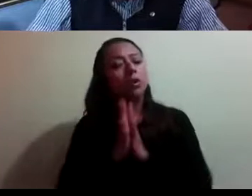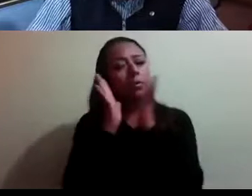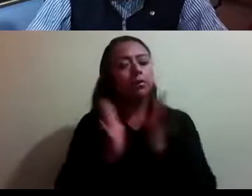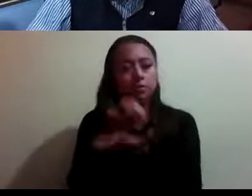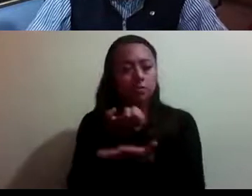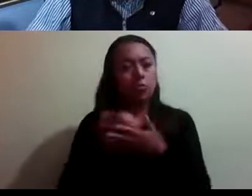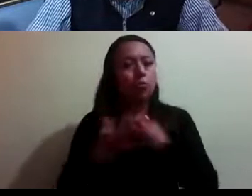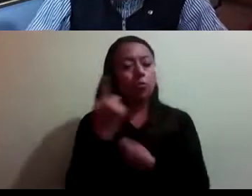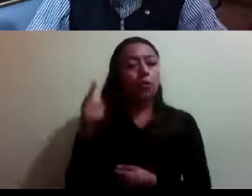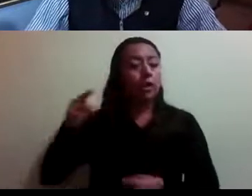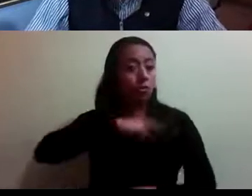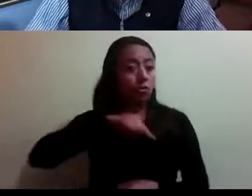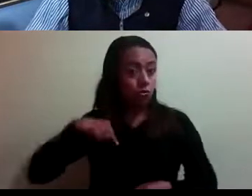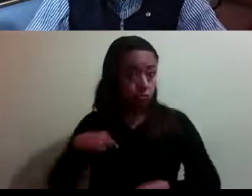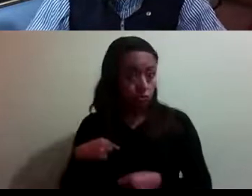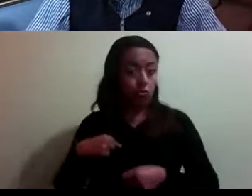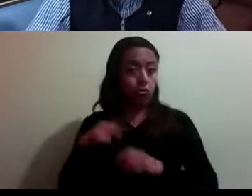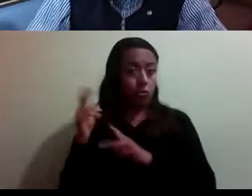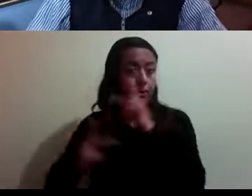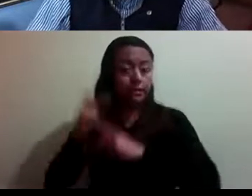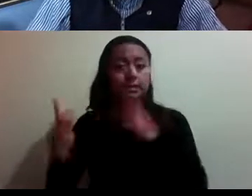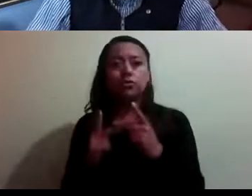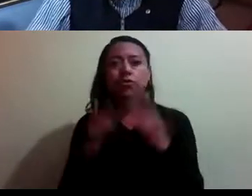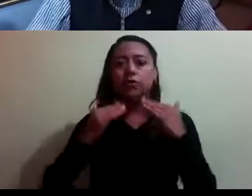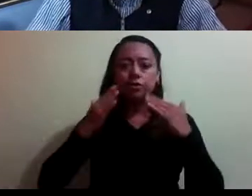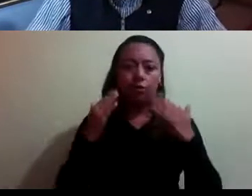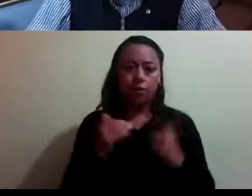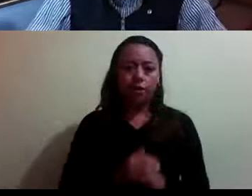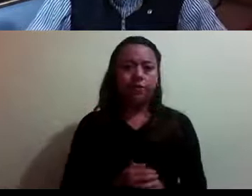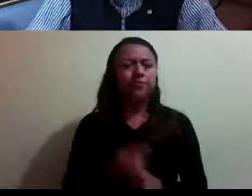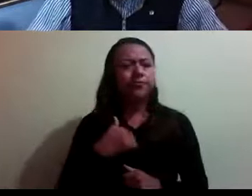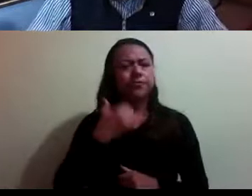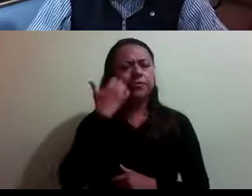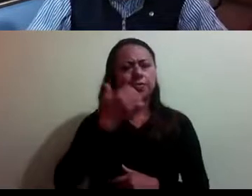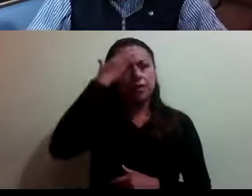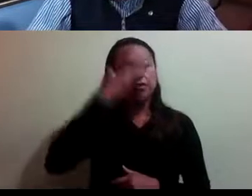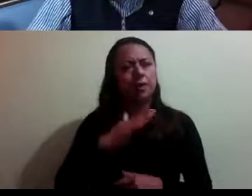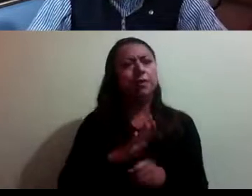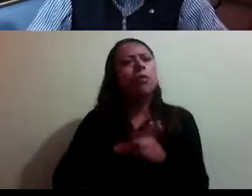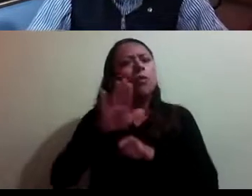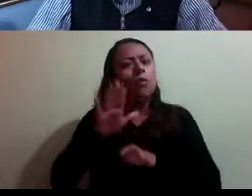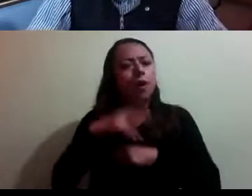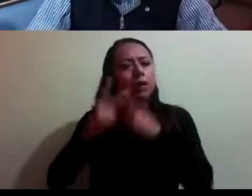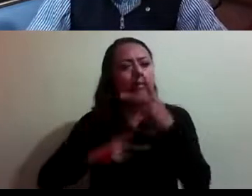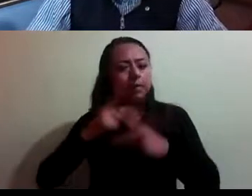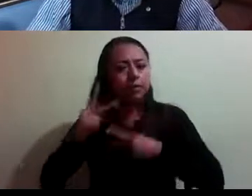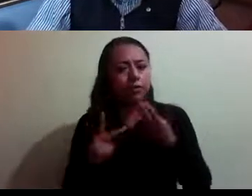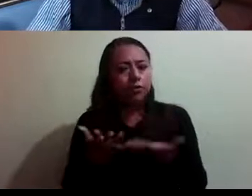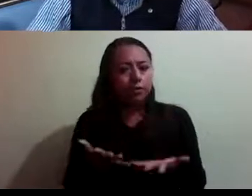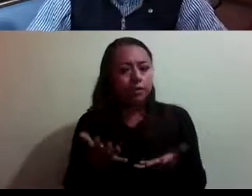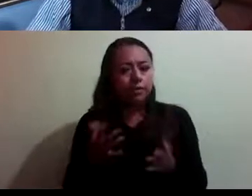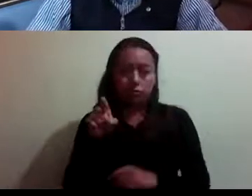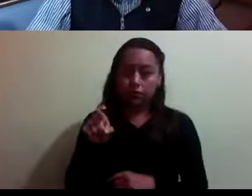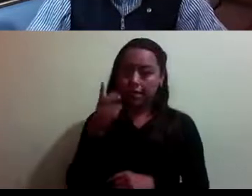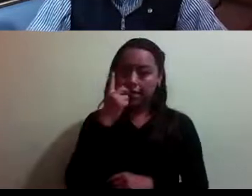cumplido con prestaciones. Yo quisiera saber qué prestaciones concretamente son estas, porque usted señala como equipos